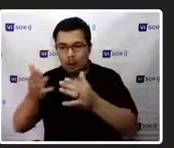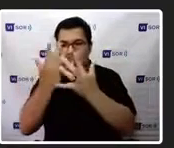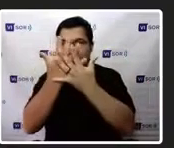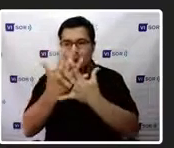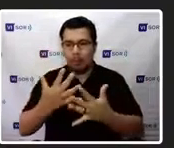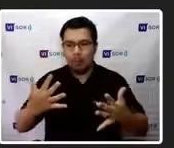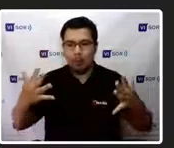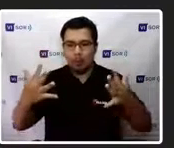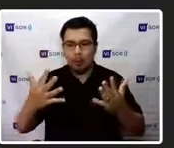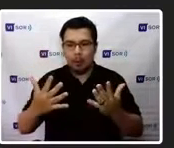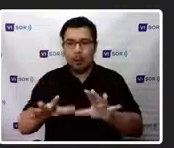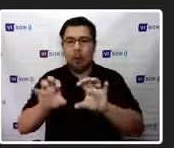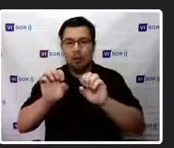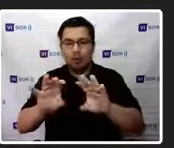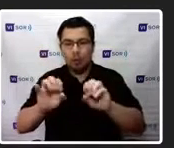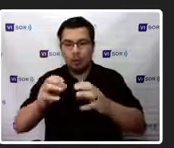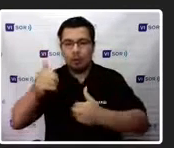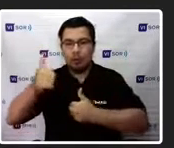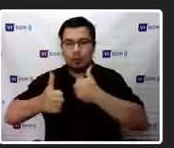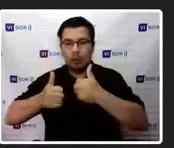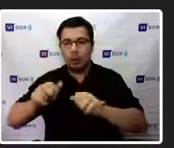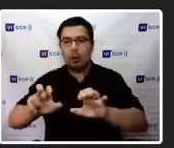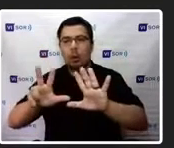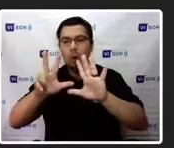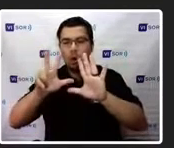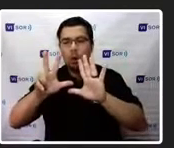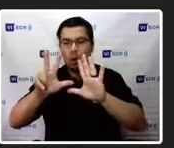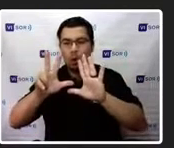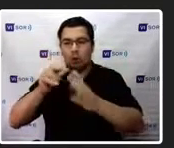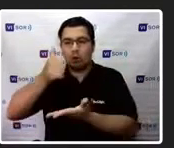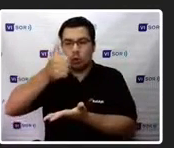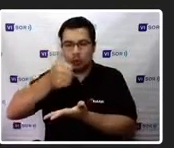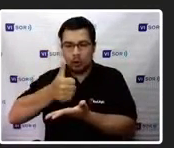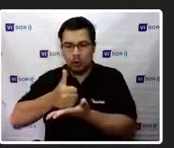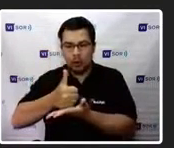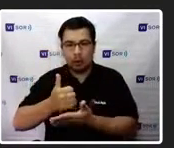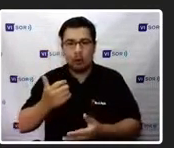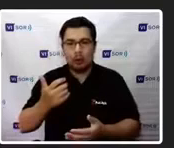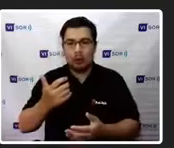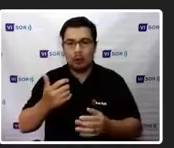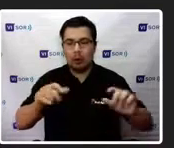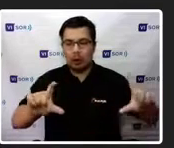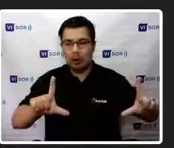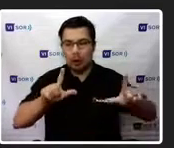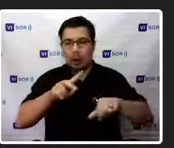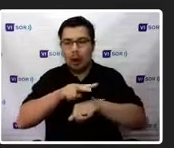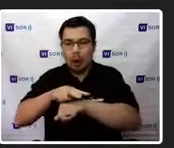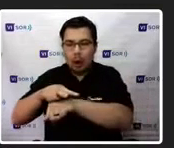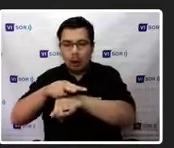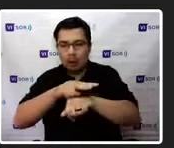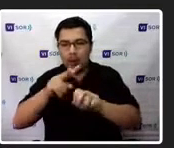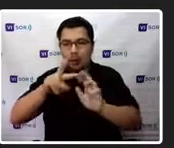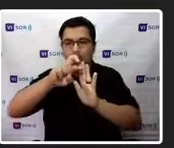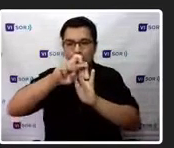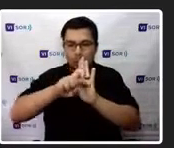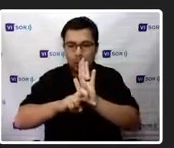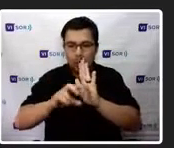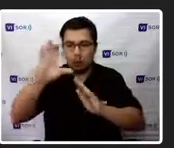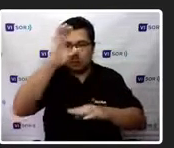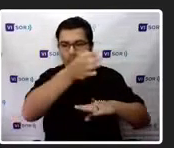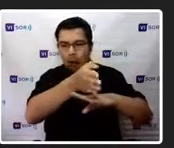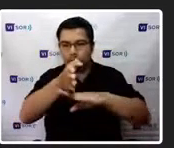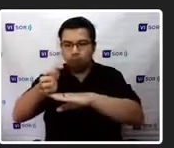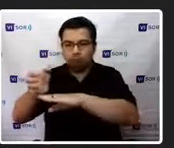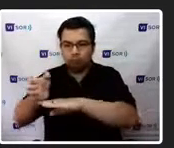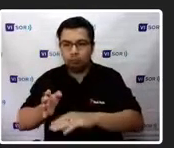formación profesional de 8 semestres con el título de administrador de proyectos en ecoturismo. Para hacer